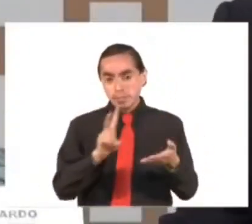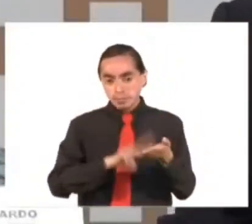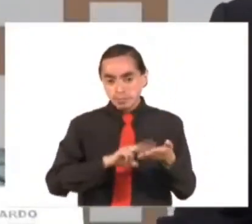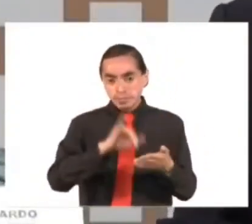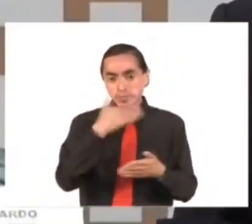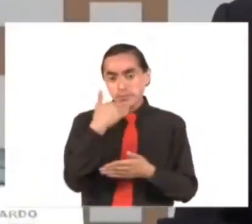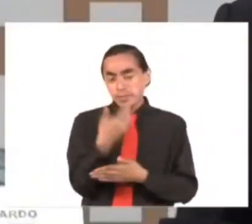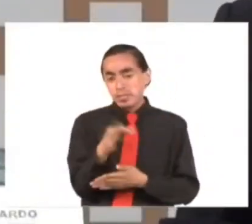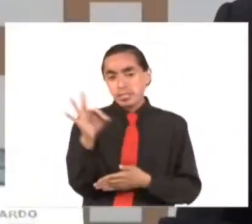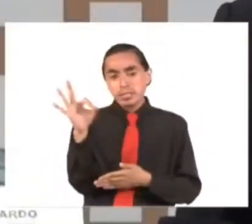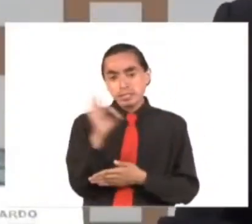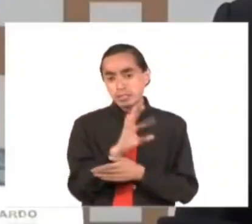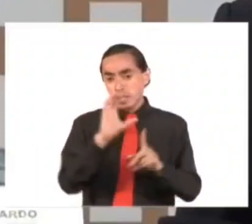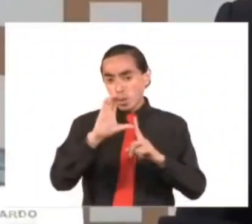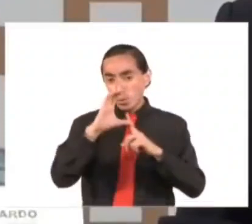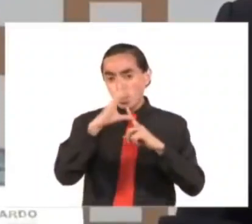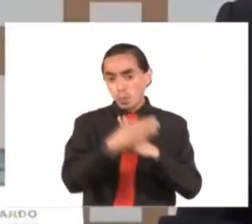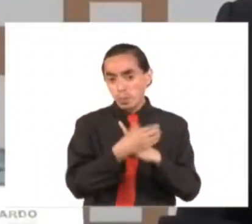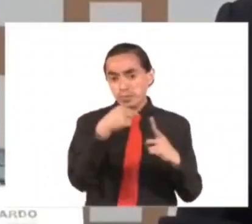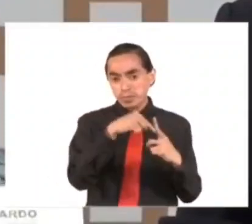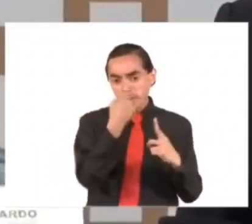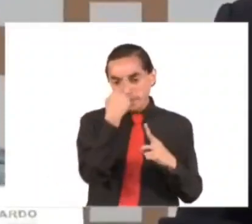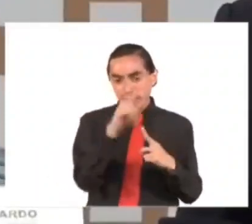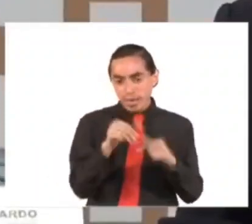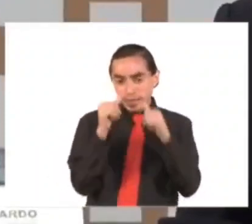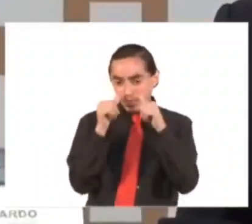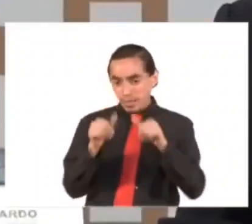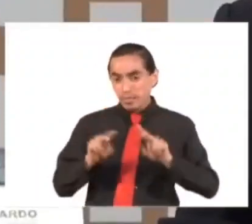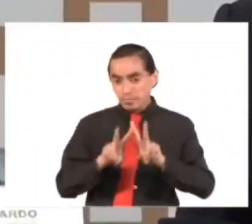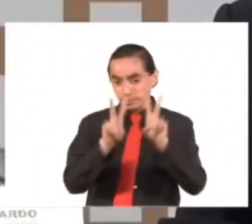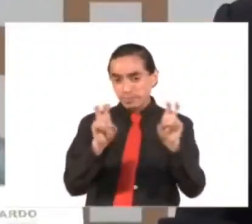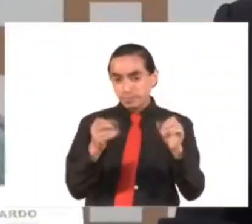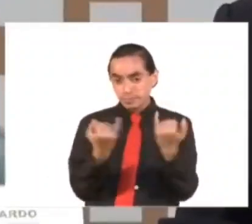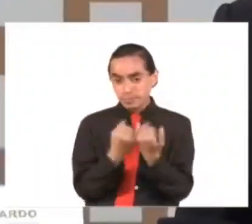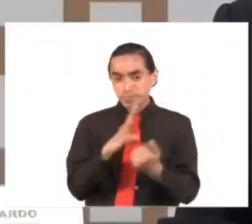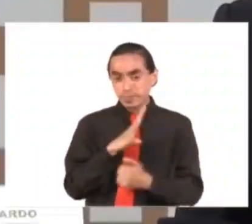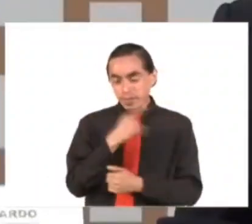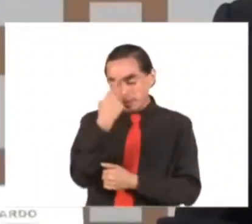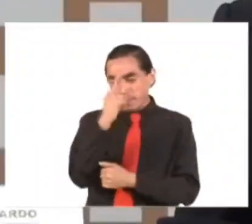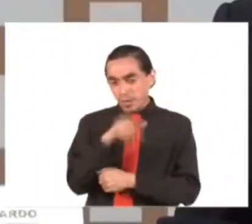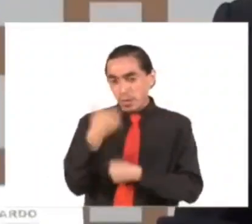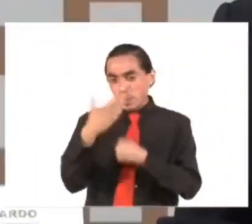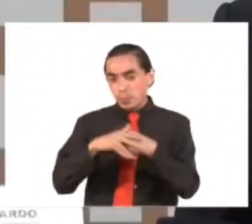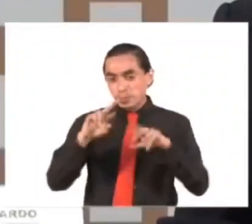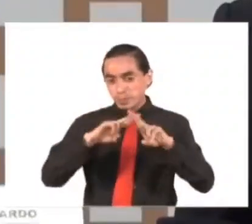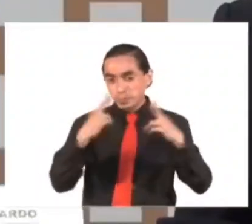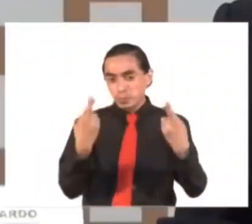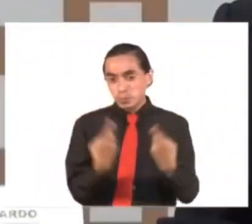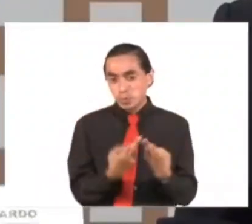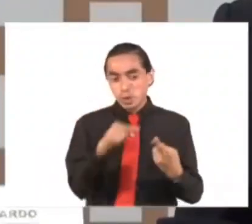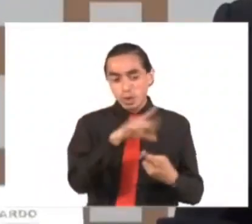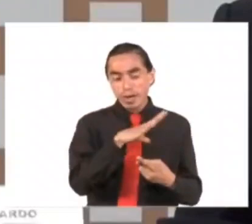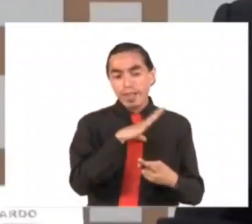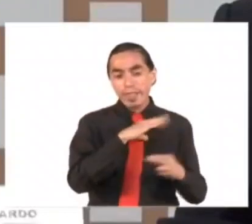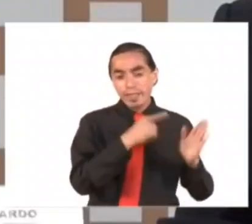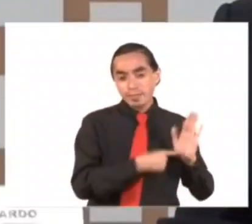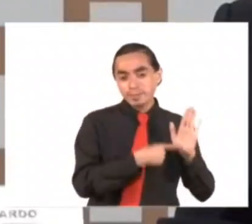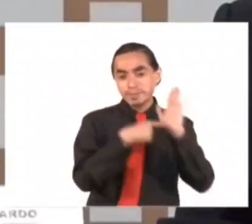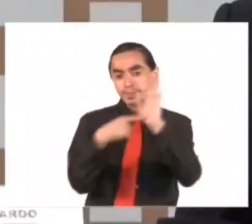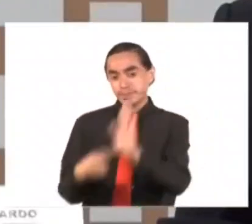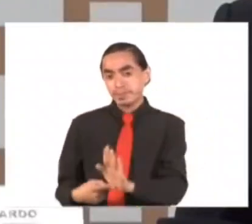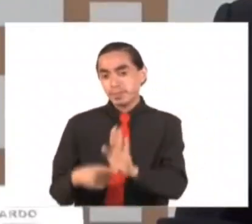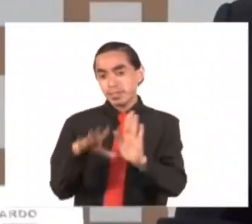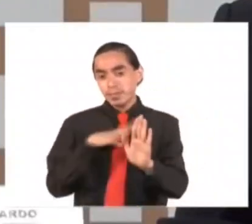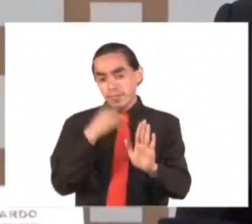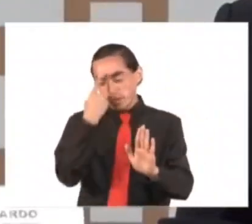se hace una comisión sobre estos temas pudiera ayudarnos a que en una siguiente sesión se presentara y poder ayudarnos